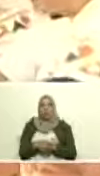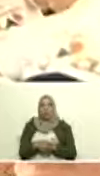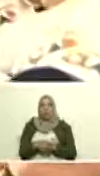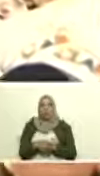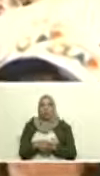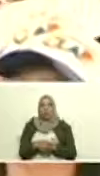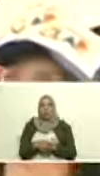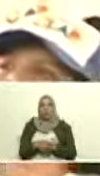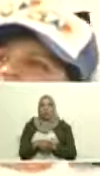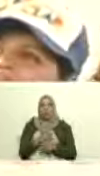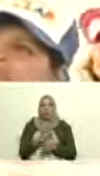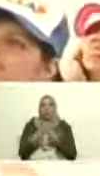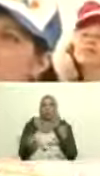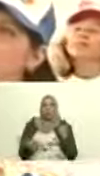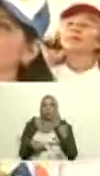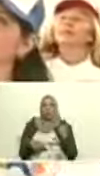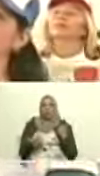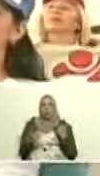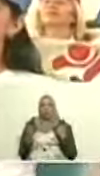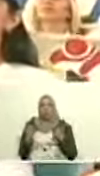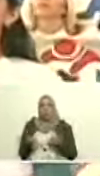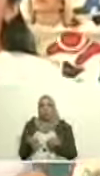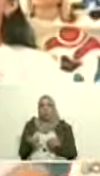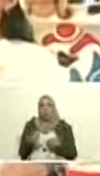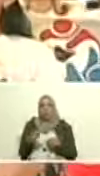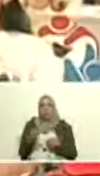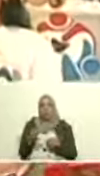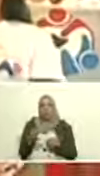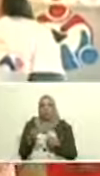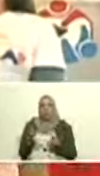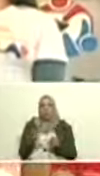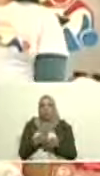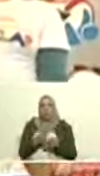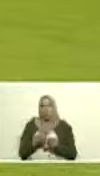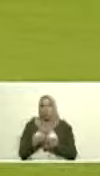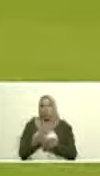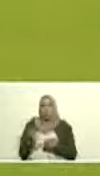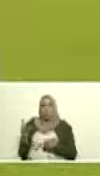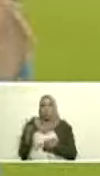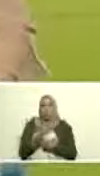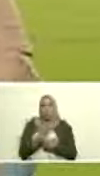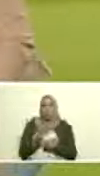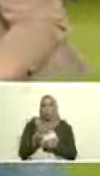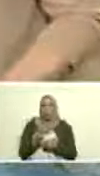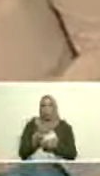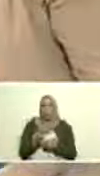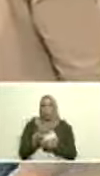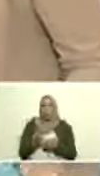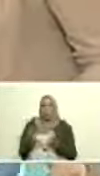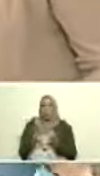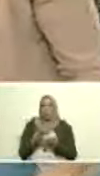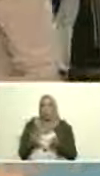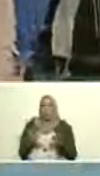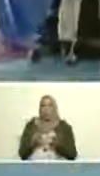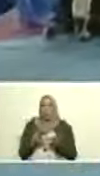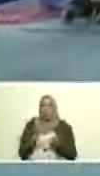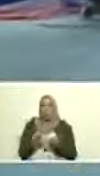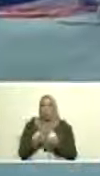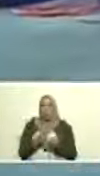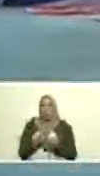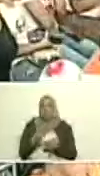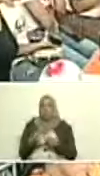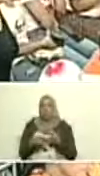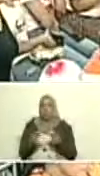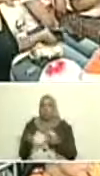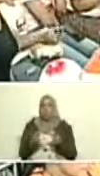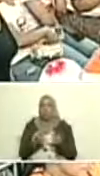sí, presidente. Primeramente, bueno, comentarle, me voy a acercar un poquito por acá y comentarle que esto viene del debate de las